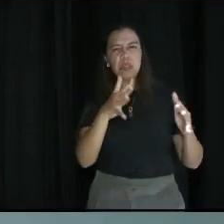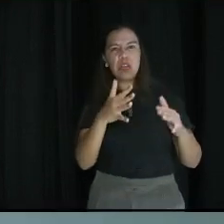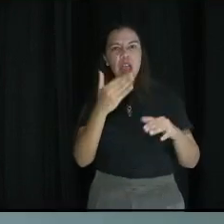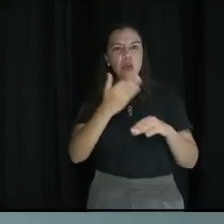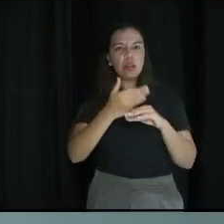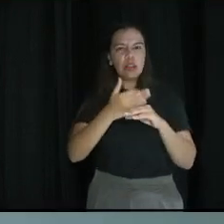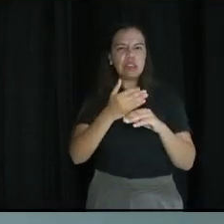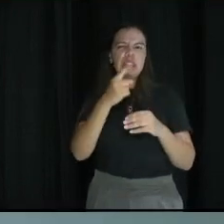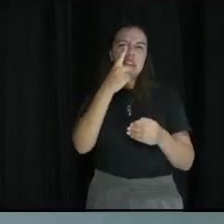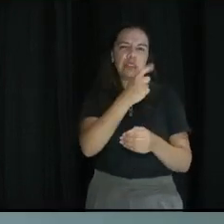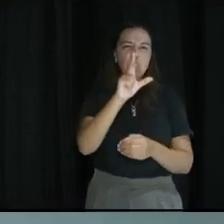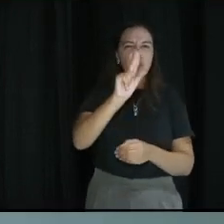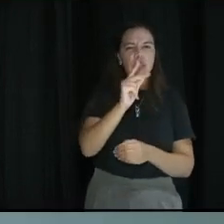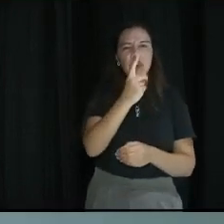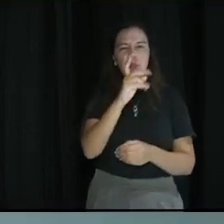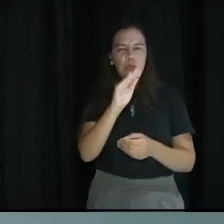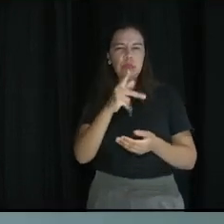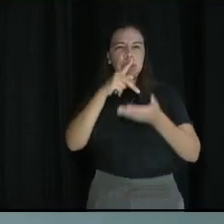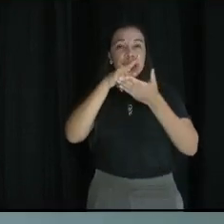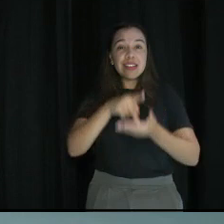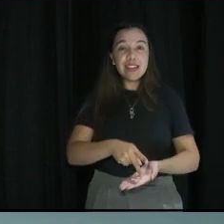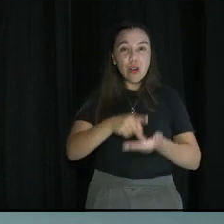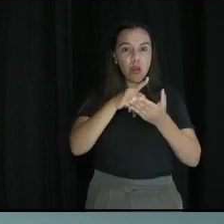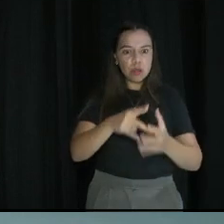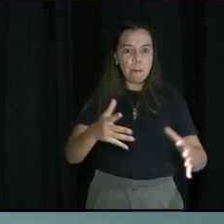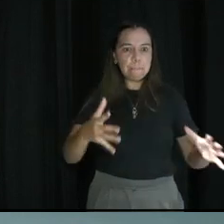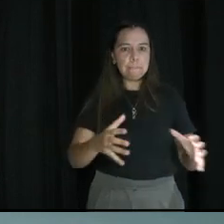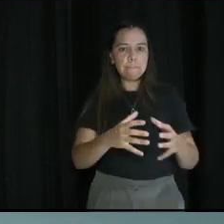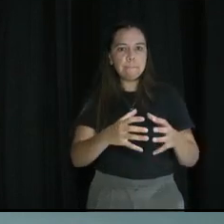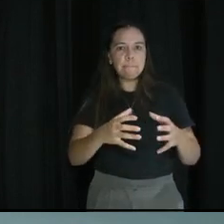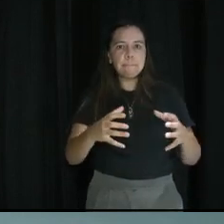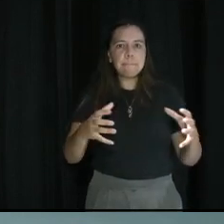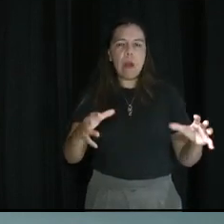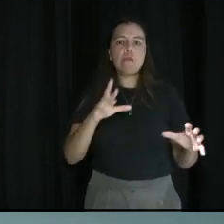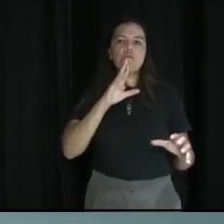de los 180 kilos. Entonces, son animales